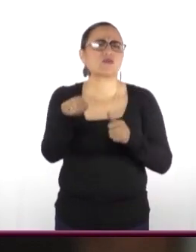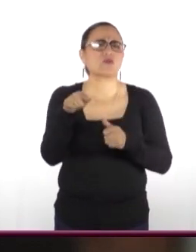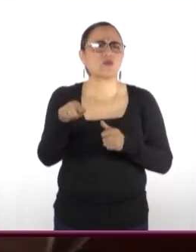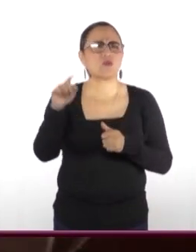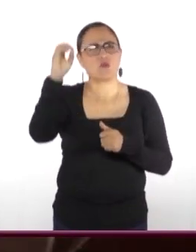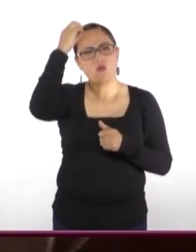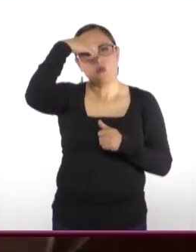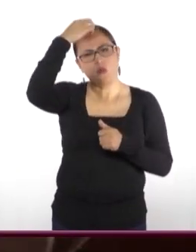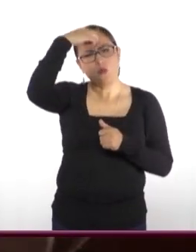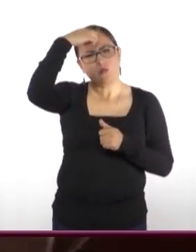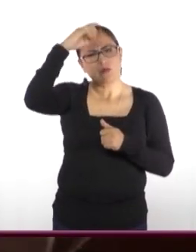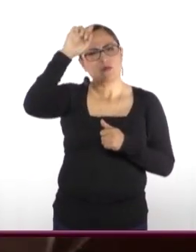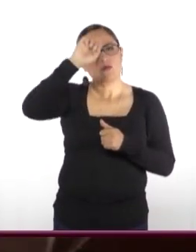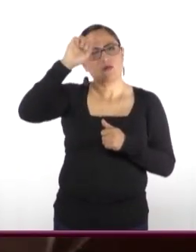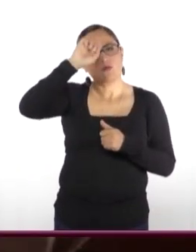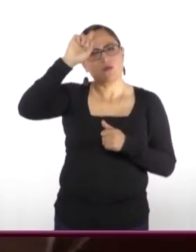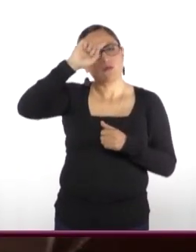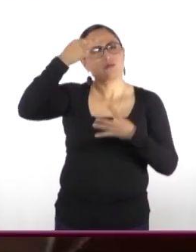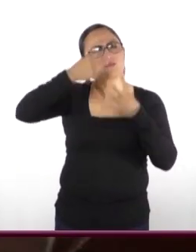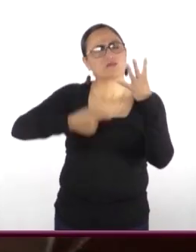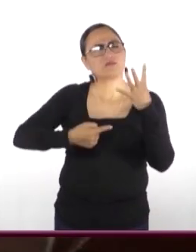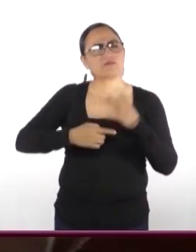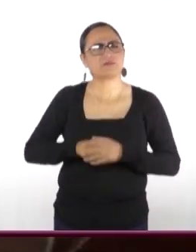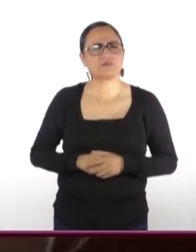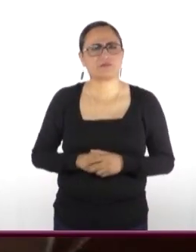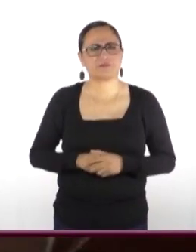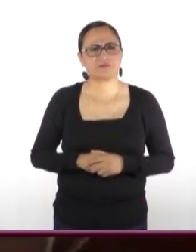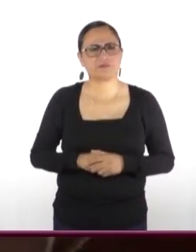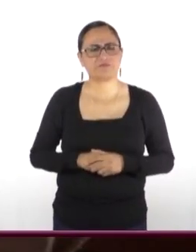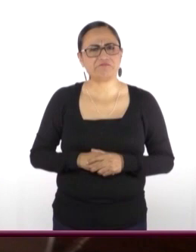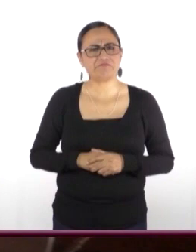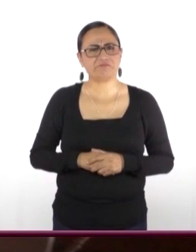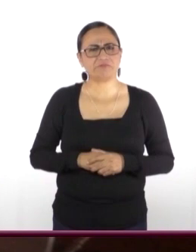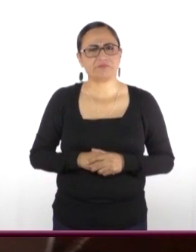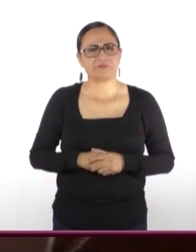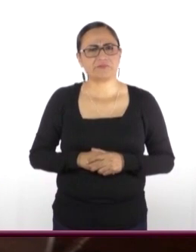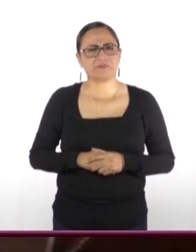arte? Pues yo creo que Escher es un ejemplo